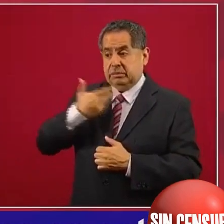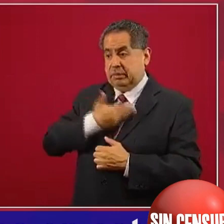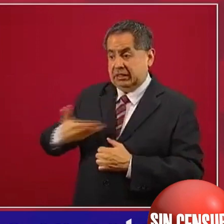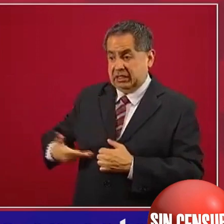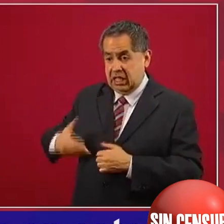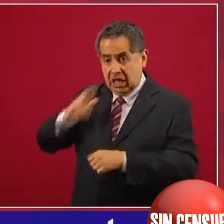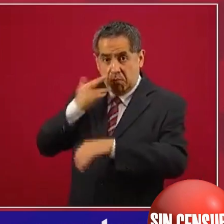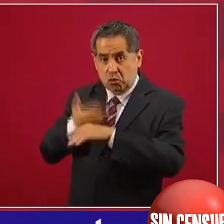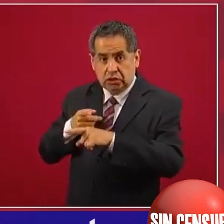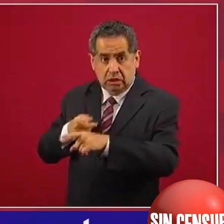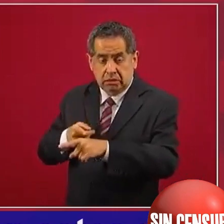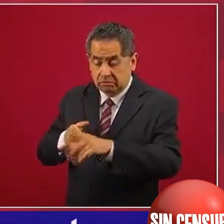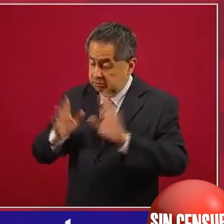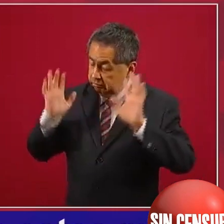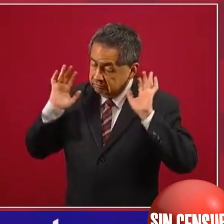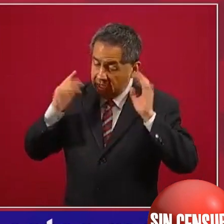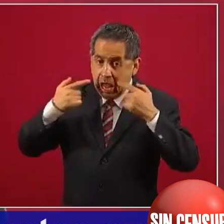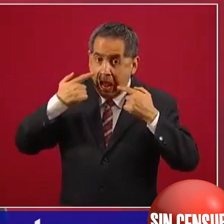a salir